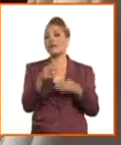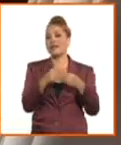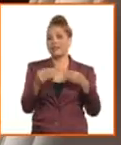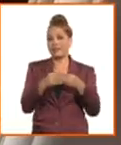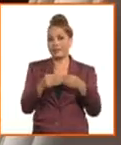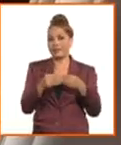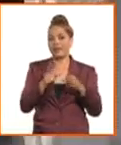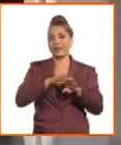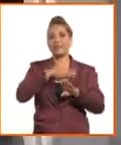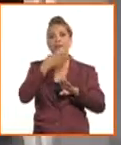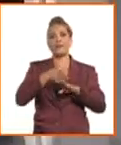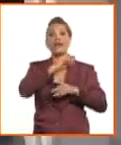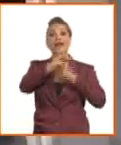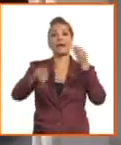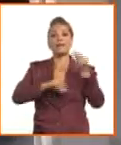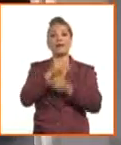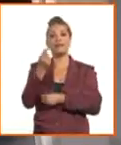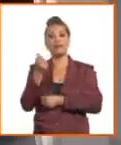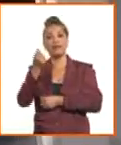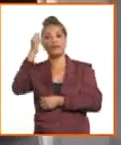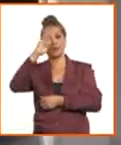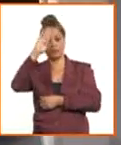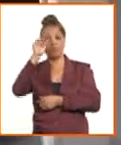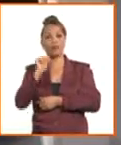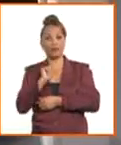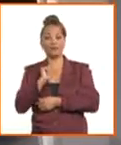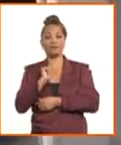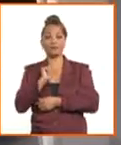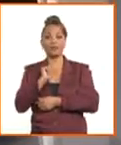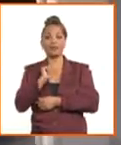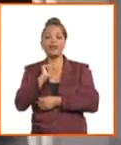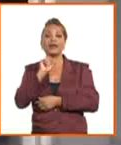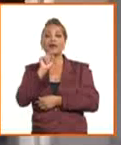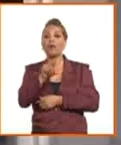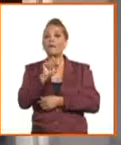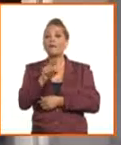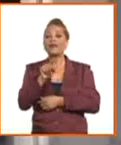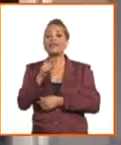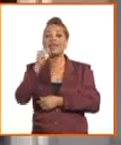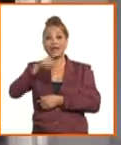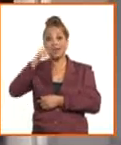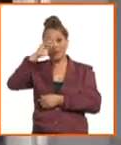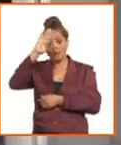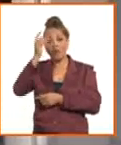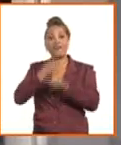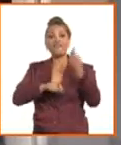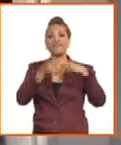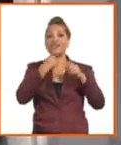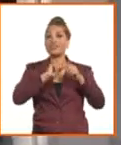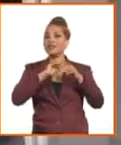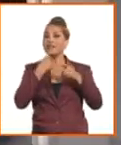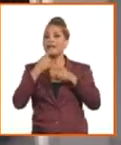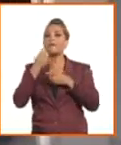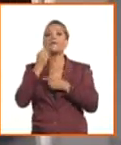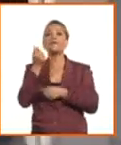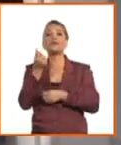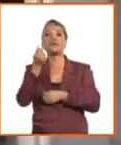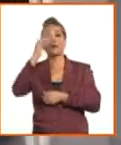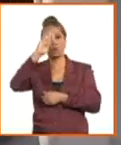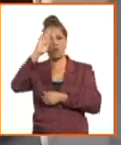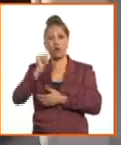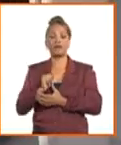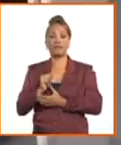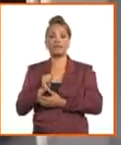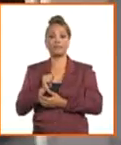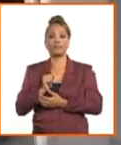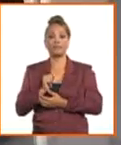eso, fíjate, hay que entender el punto de partida. El punto de partida es que nosotros hemos tenido la necesidad de introducir las ventas en divisas en el país. Entonces hay una